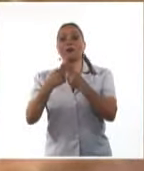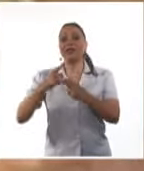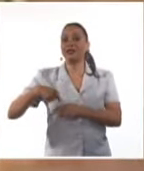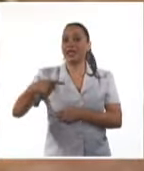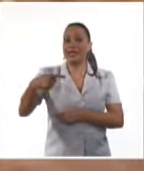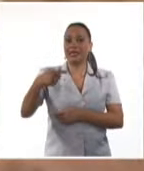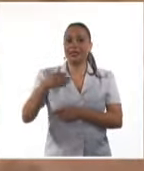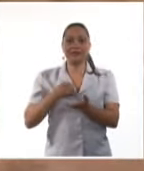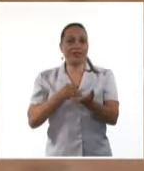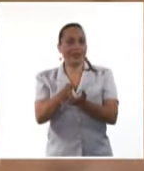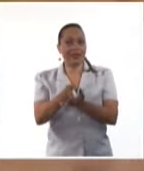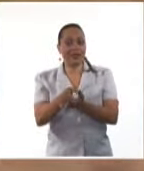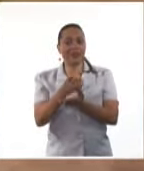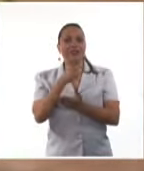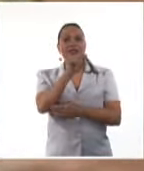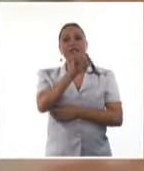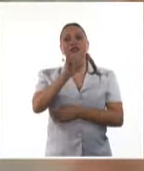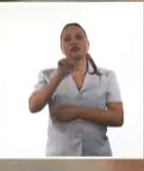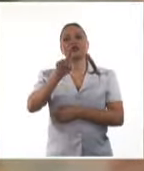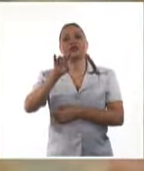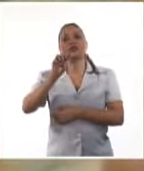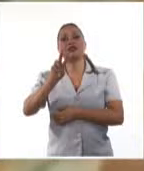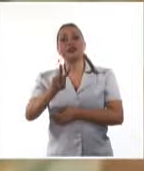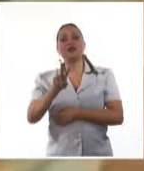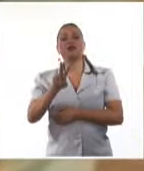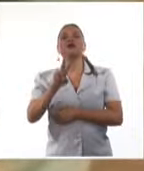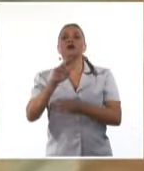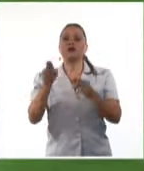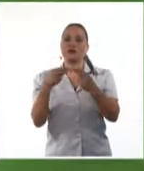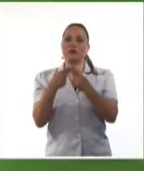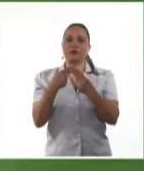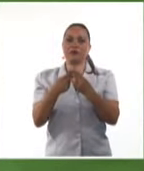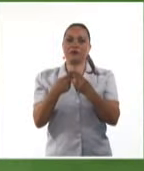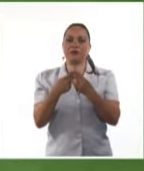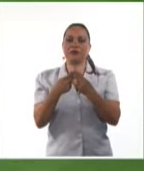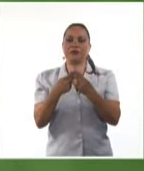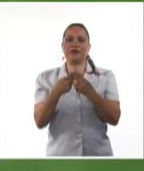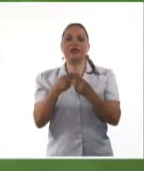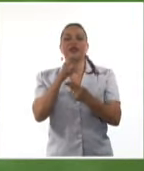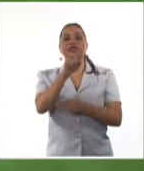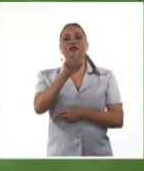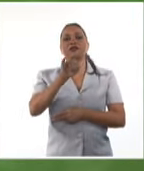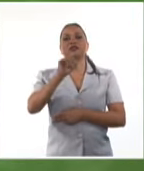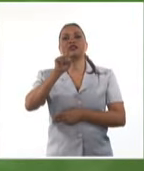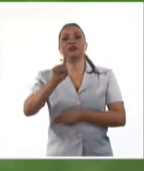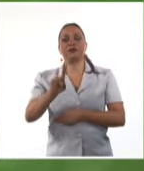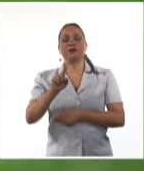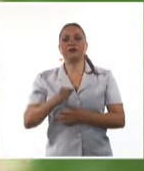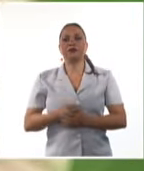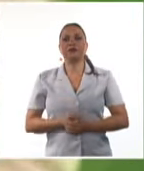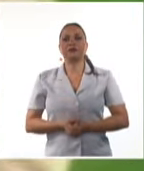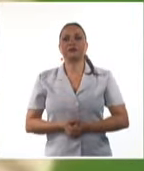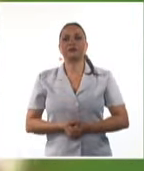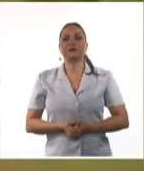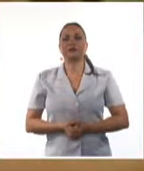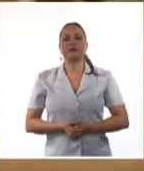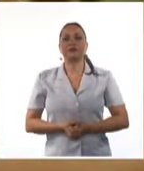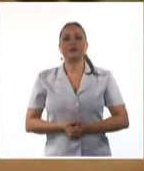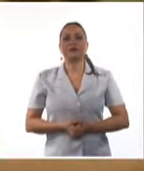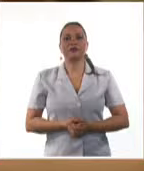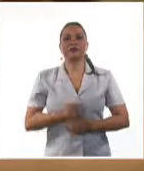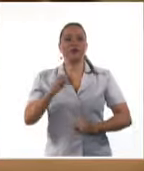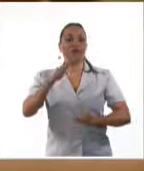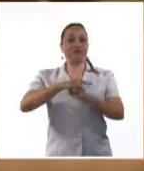Desde 162 yo jugué 161. Yo fui champion batter en mi primer año. Puse récord.